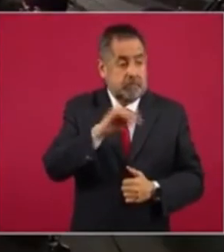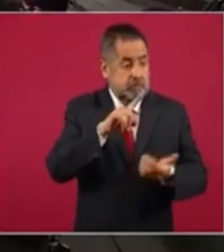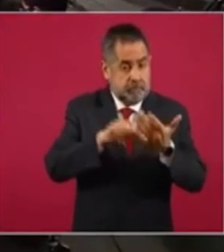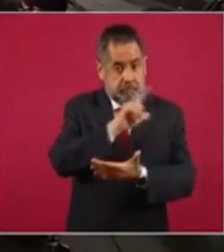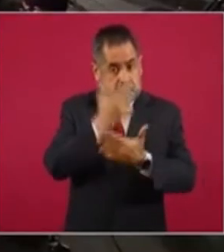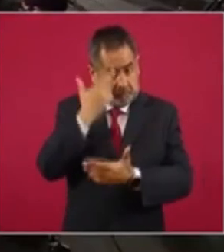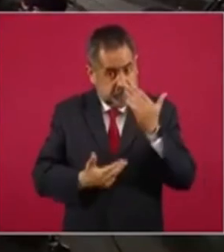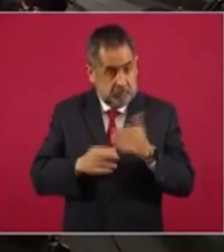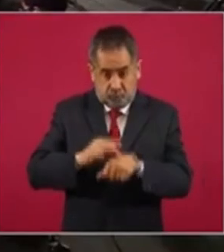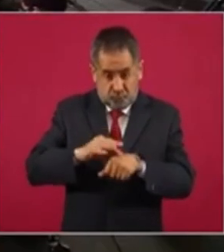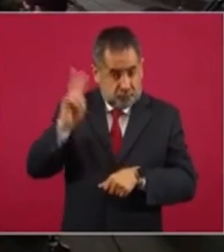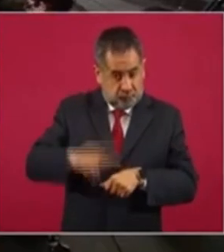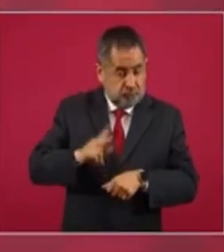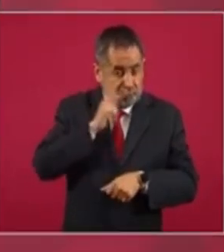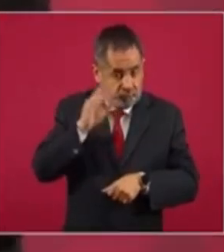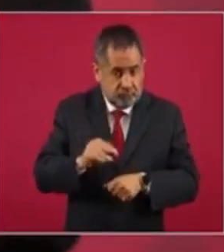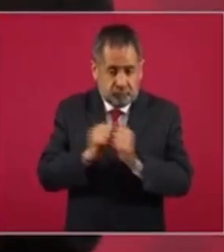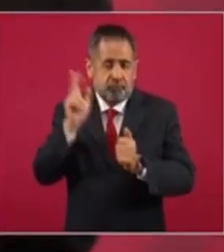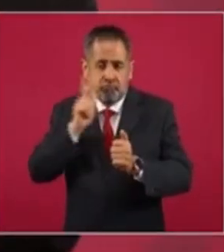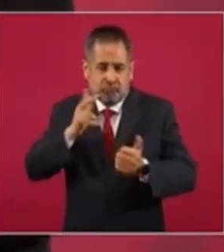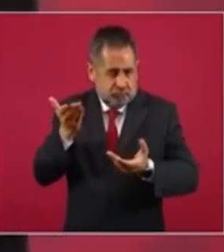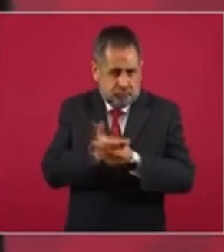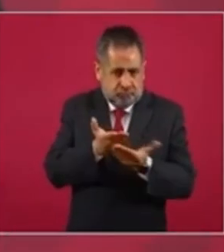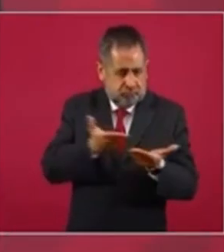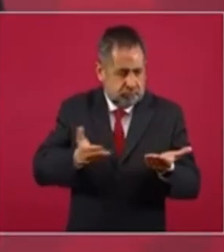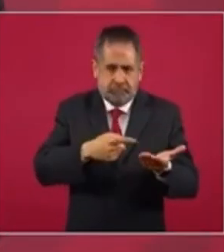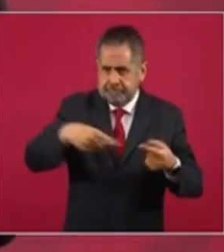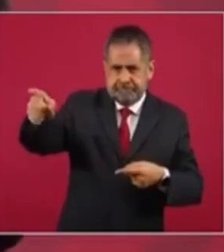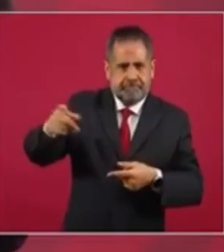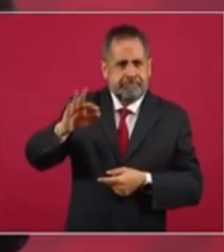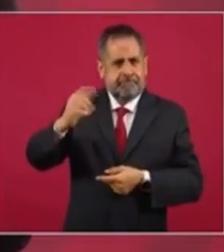delitos que se puedan probar, pues ahí está la